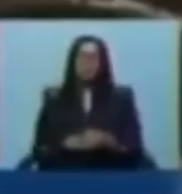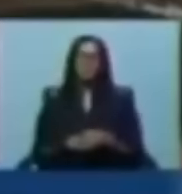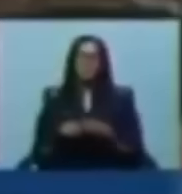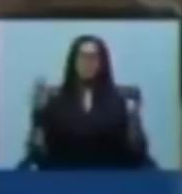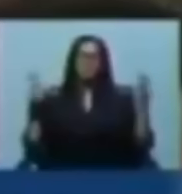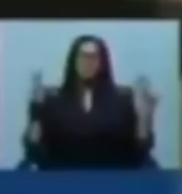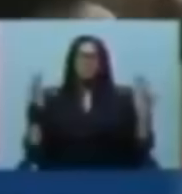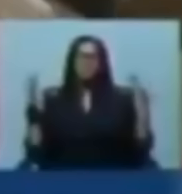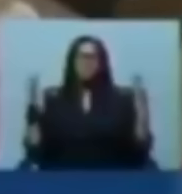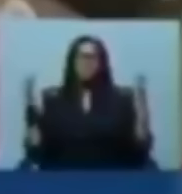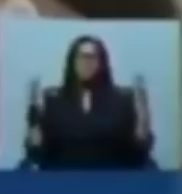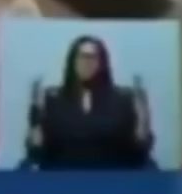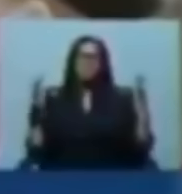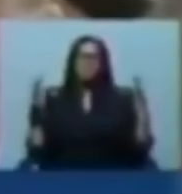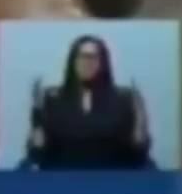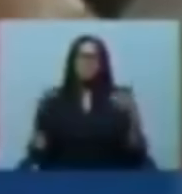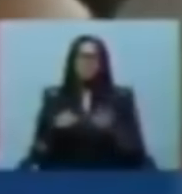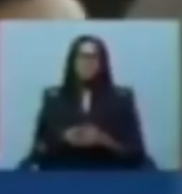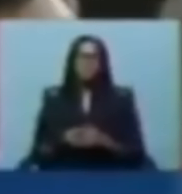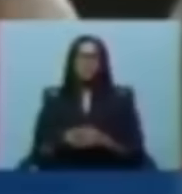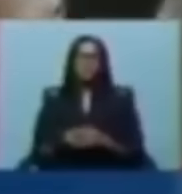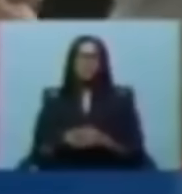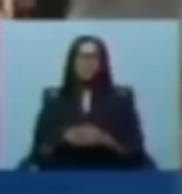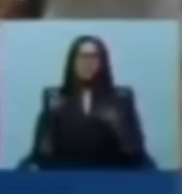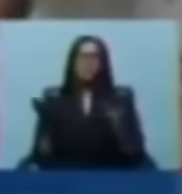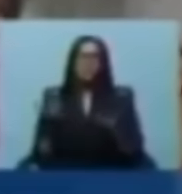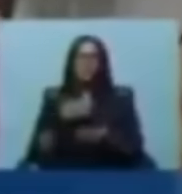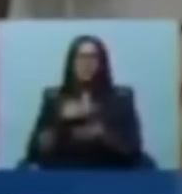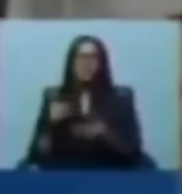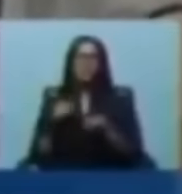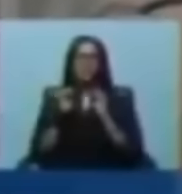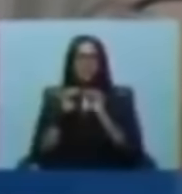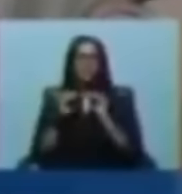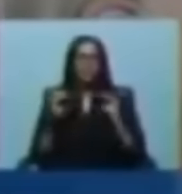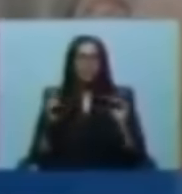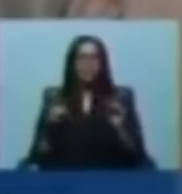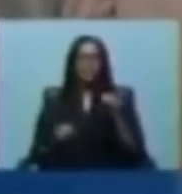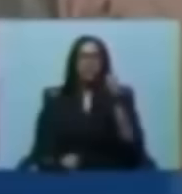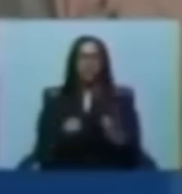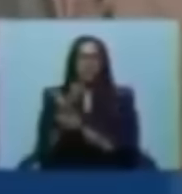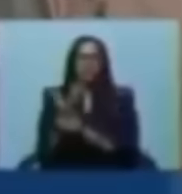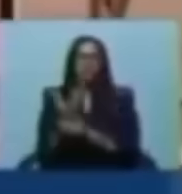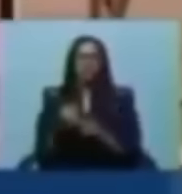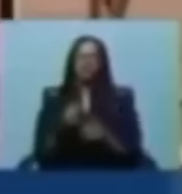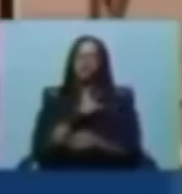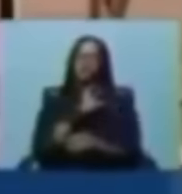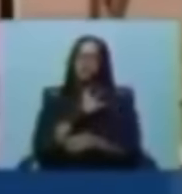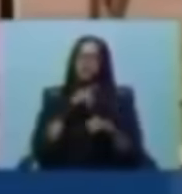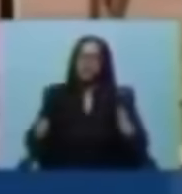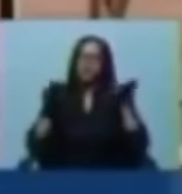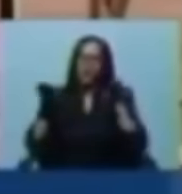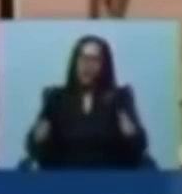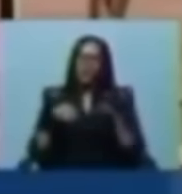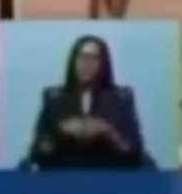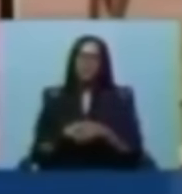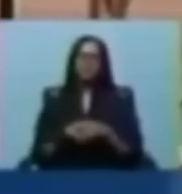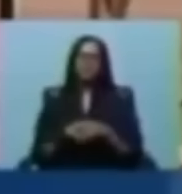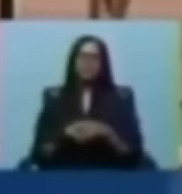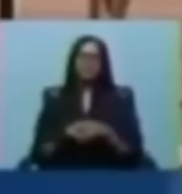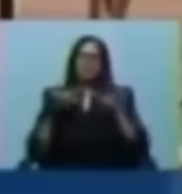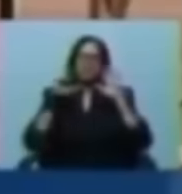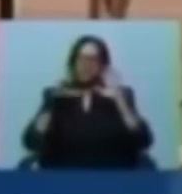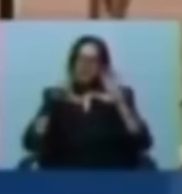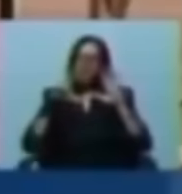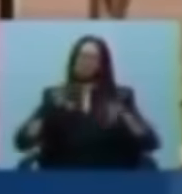solo vas a poder hacerlo pero si vas en familia no puedes hacerlo Okay ahora vamos con el turismo internacional quién se va a atrever